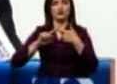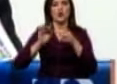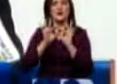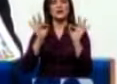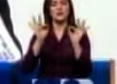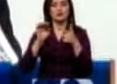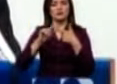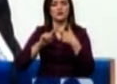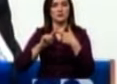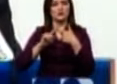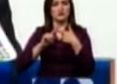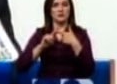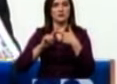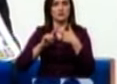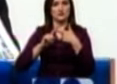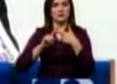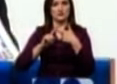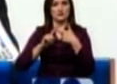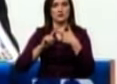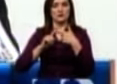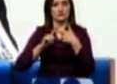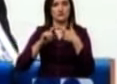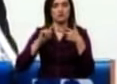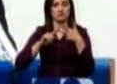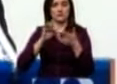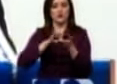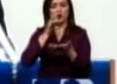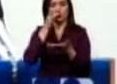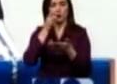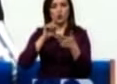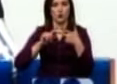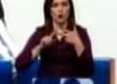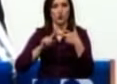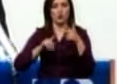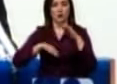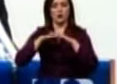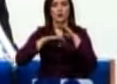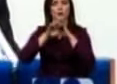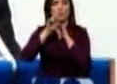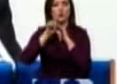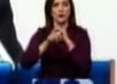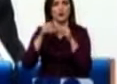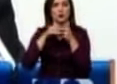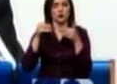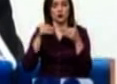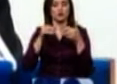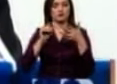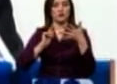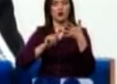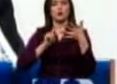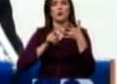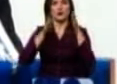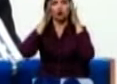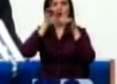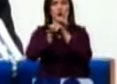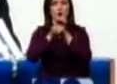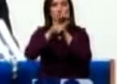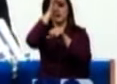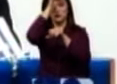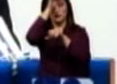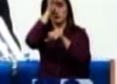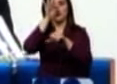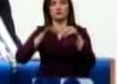aseo, tenemos el fondo de ayudas en lo que es medicinas, que cubre hasta $2,000, el fondo que es de atención hospitalaria, que es un monto de